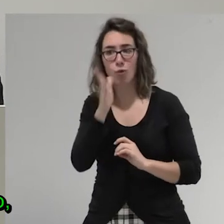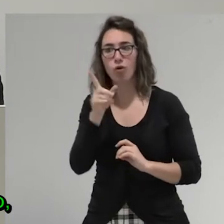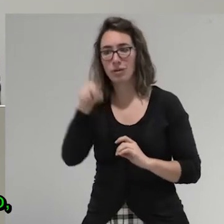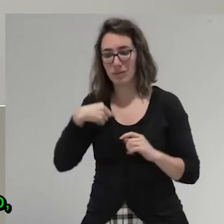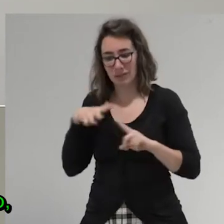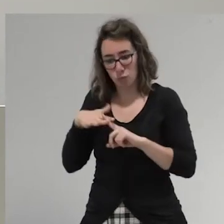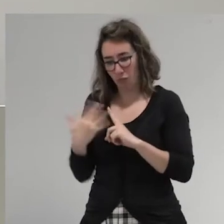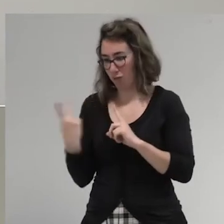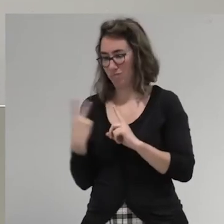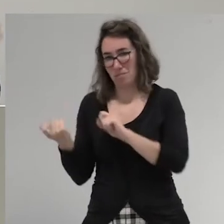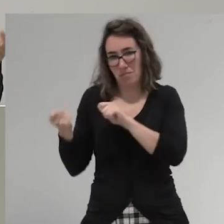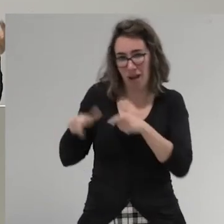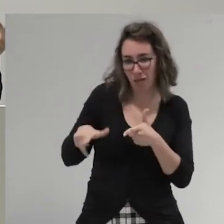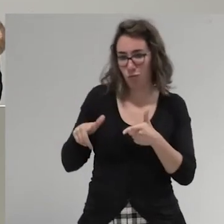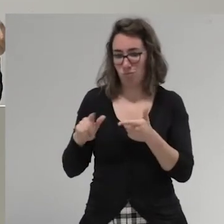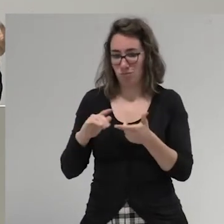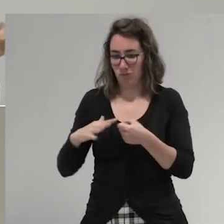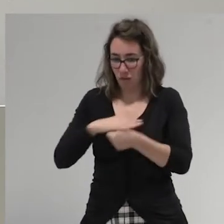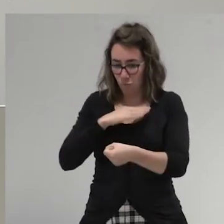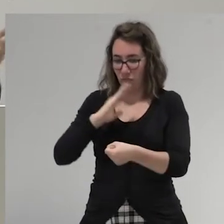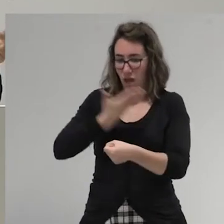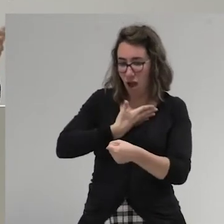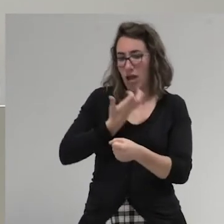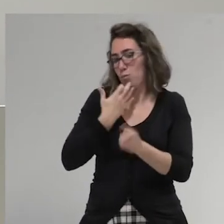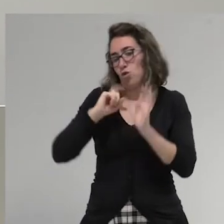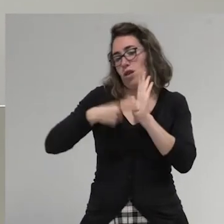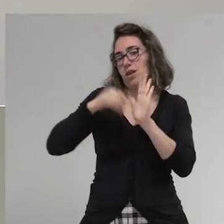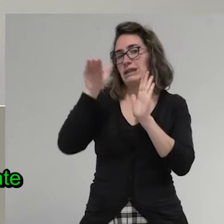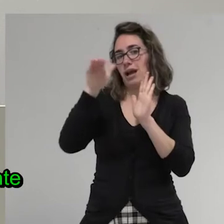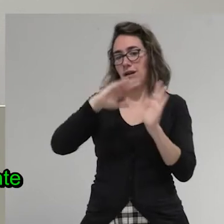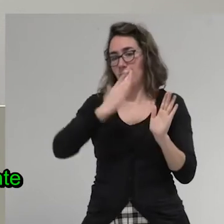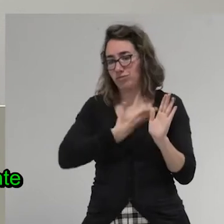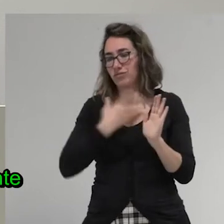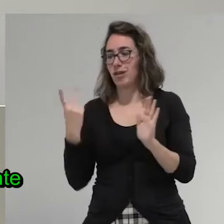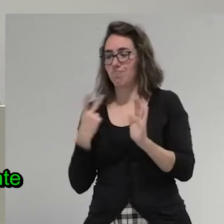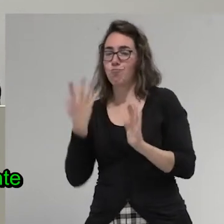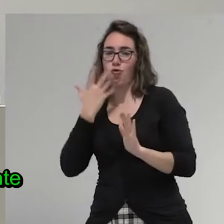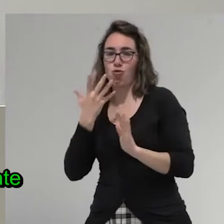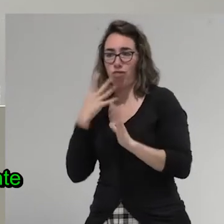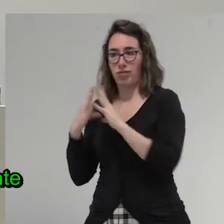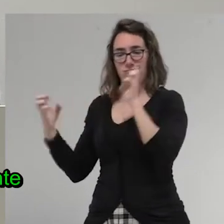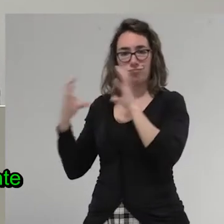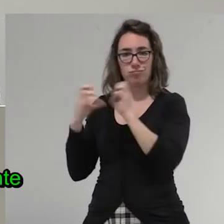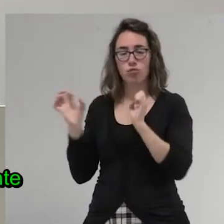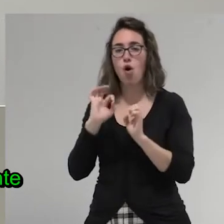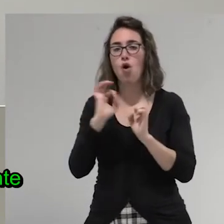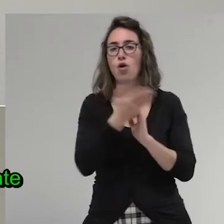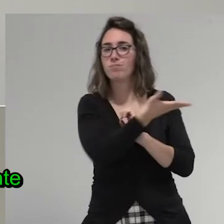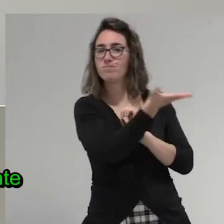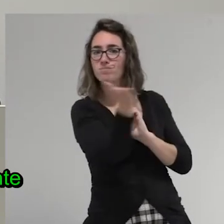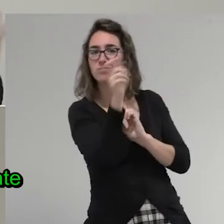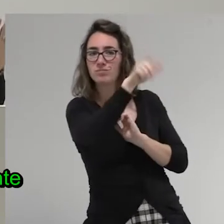pasando, por cómo me está afectando la ley de extranjería si es el caso, que lo que me cuesta comunicarme con gente que